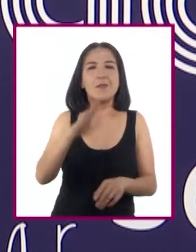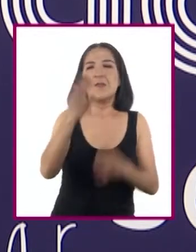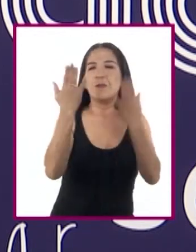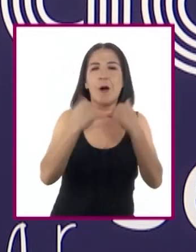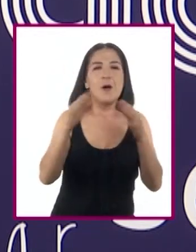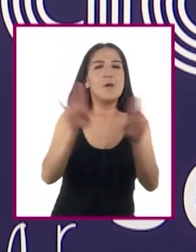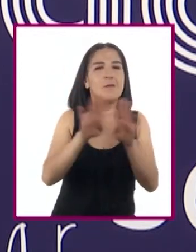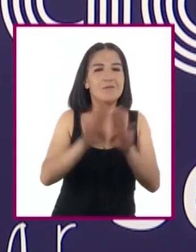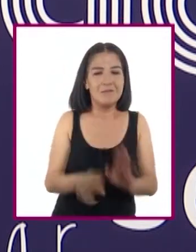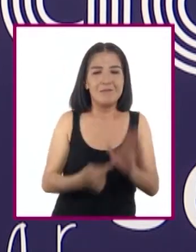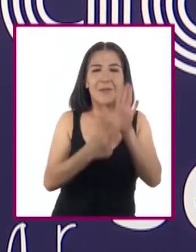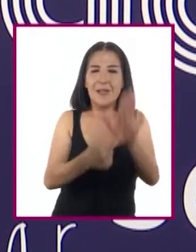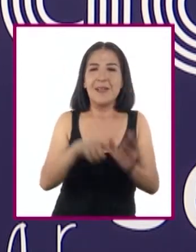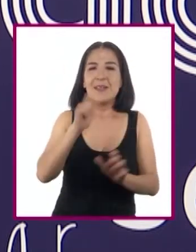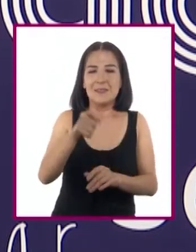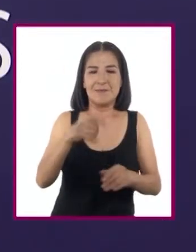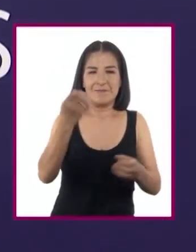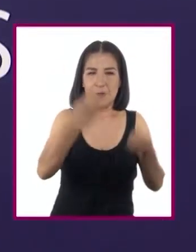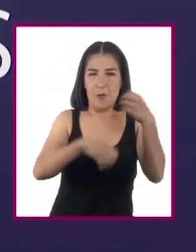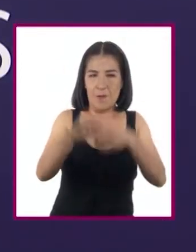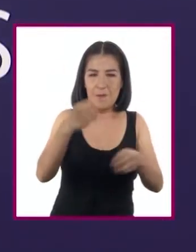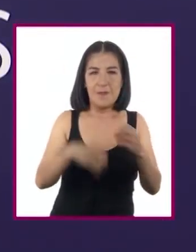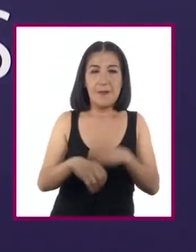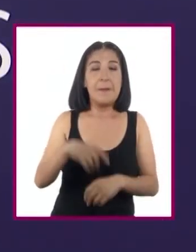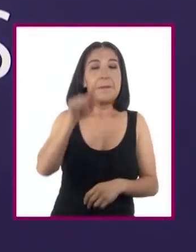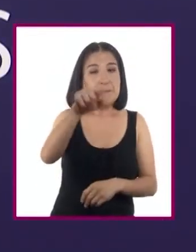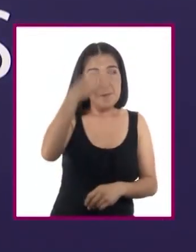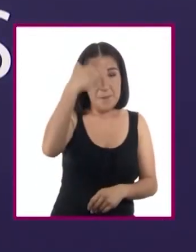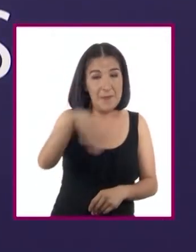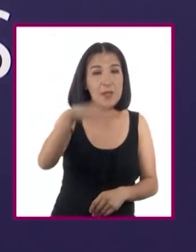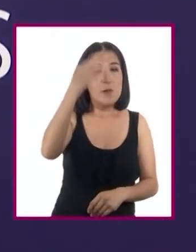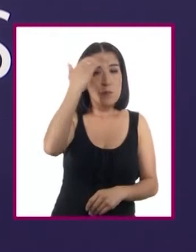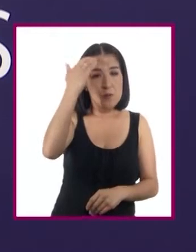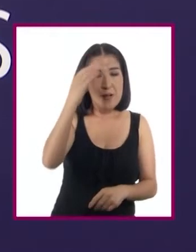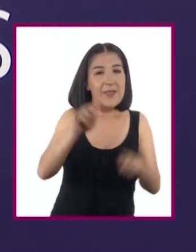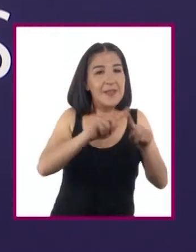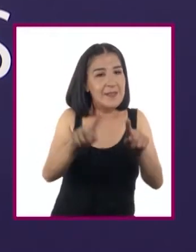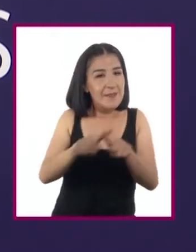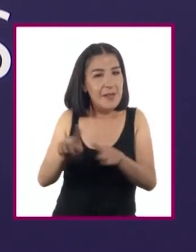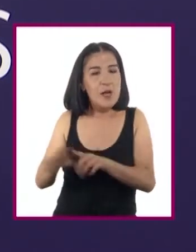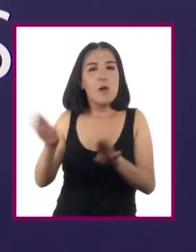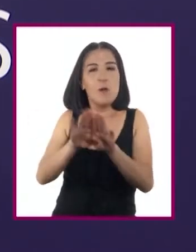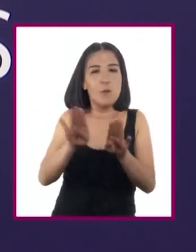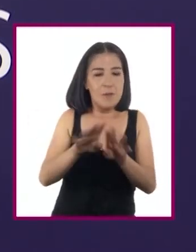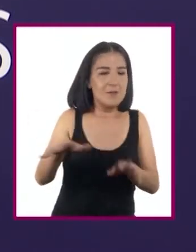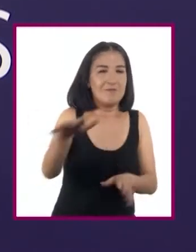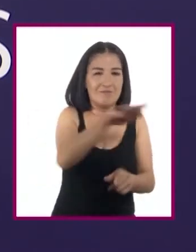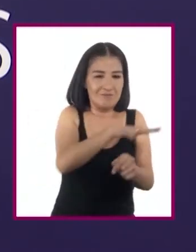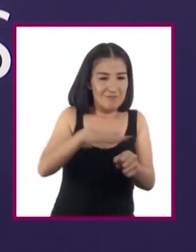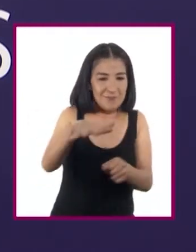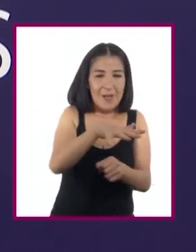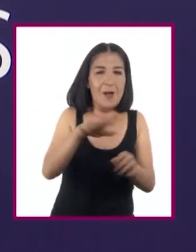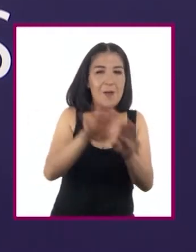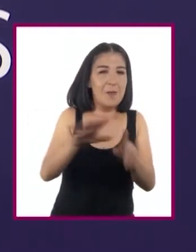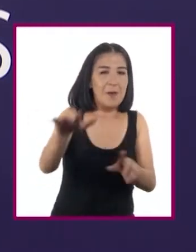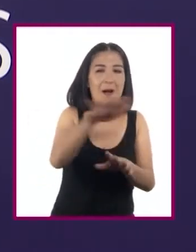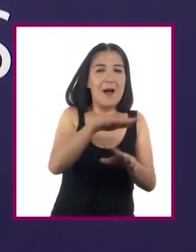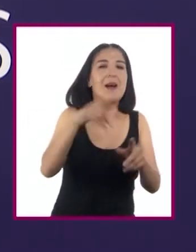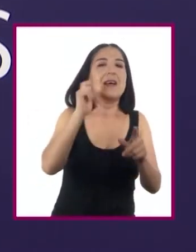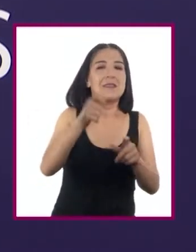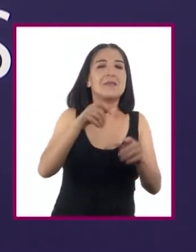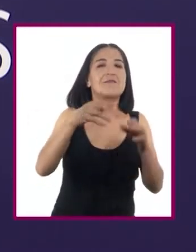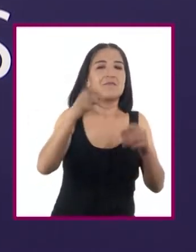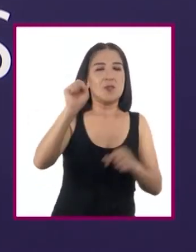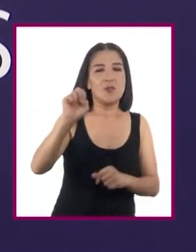propiamente dichos en el transcurso de la obra. Para que conozcan los diversos ambientes en los que se desarrollan los subgéneros narrativos,